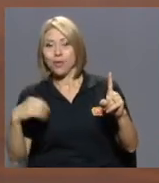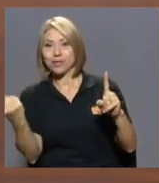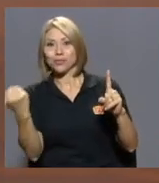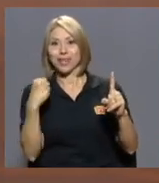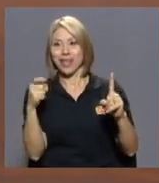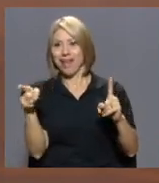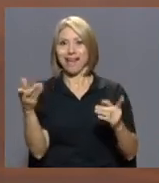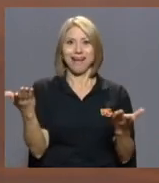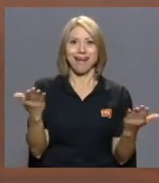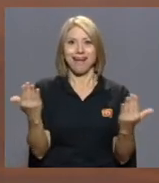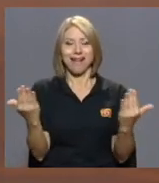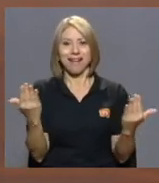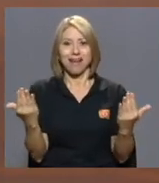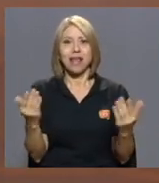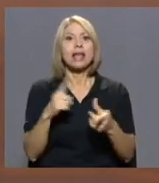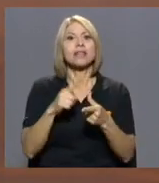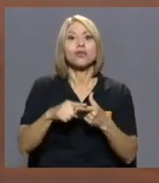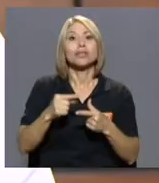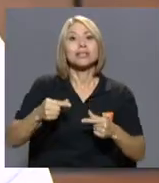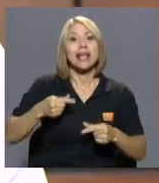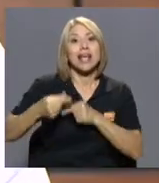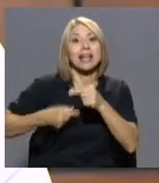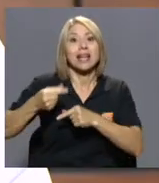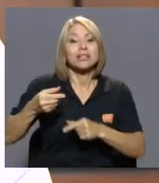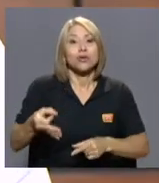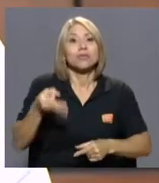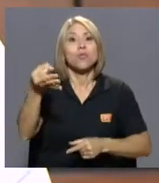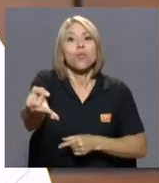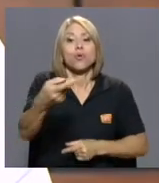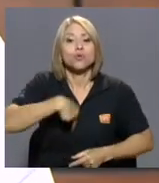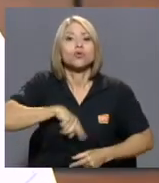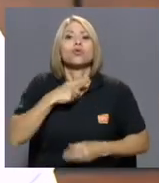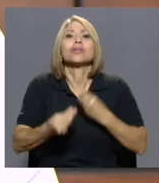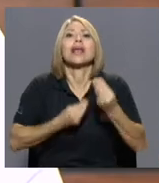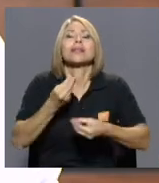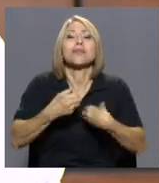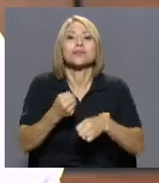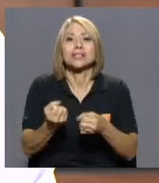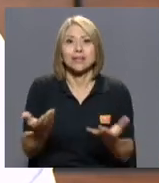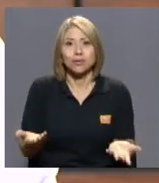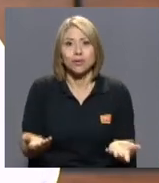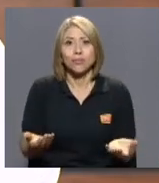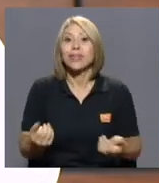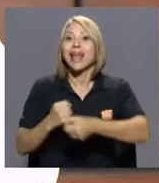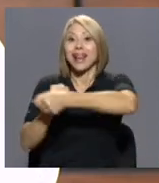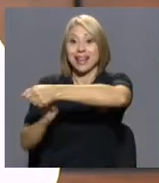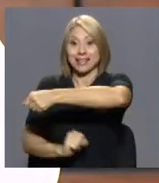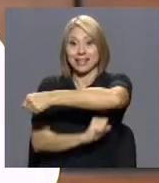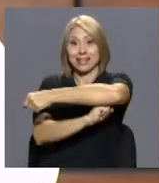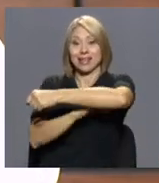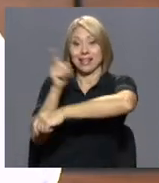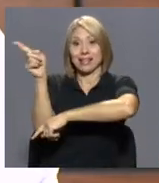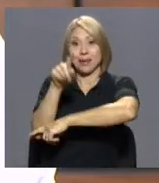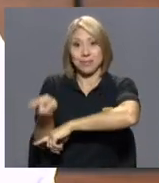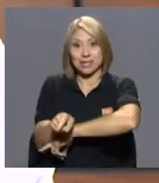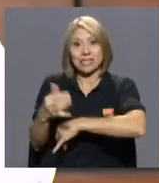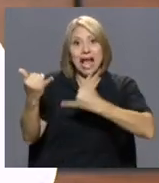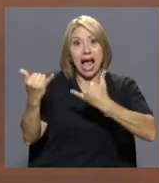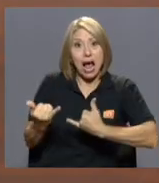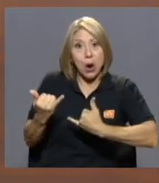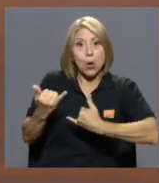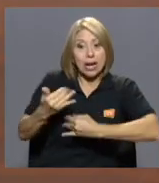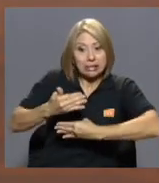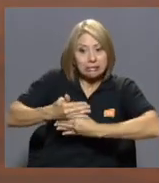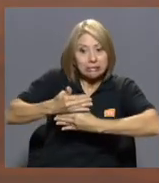haciendo por ellas? Y esa es la parte que tenemos que entender. Y entiendo que a nivel de infraestructura, el Saprissa, sí, se está preparando para de algún modo prevenir también